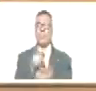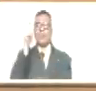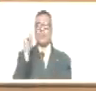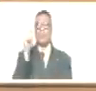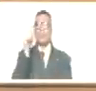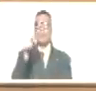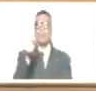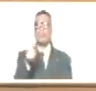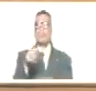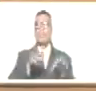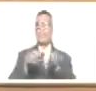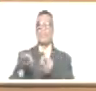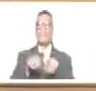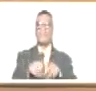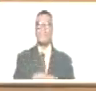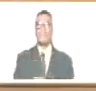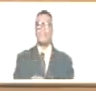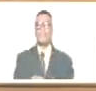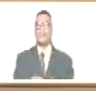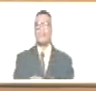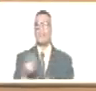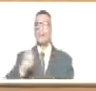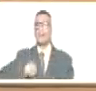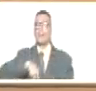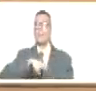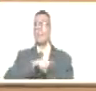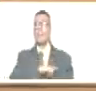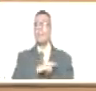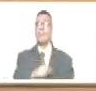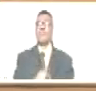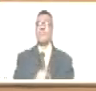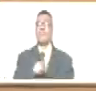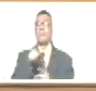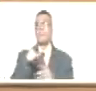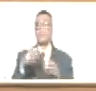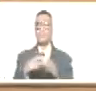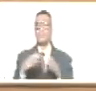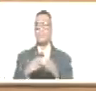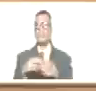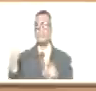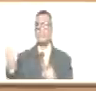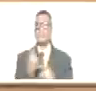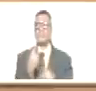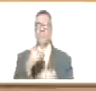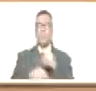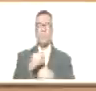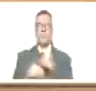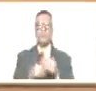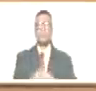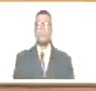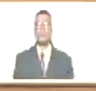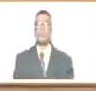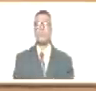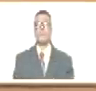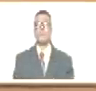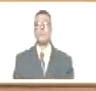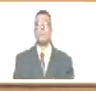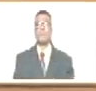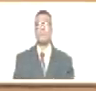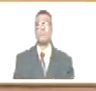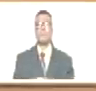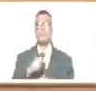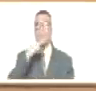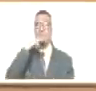Secretaria, nosotros en una reunión que hemos venido sosteniendo con padres,